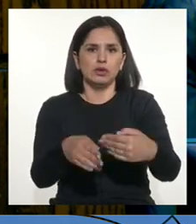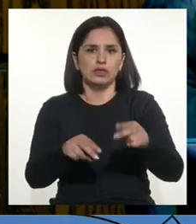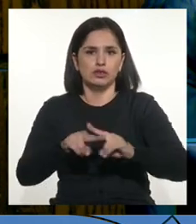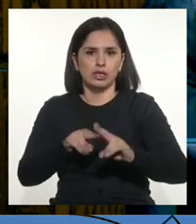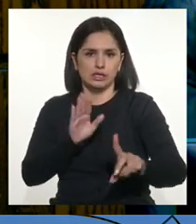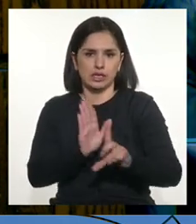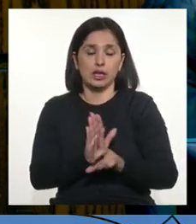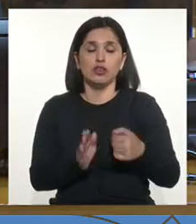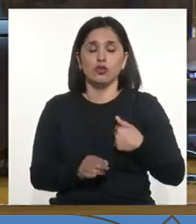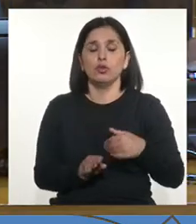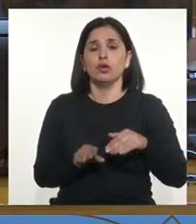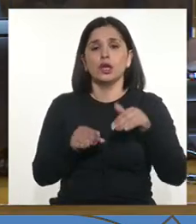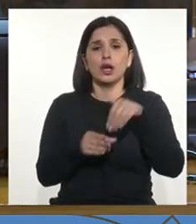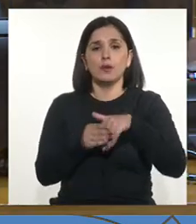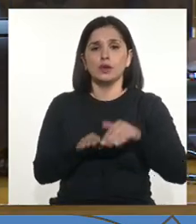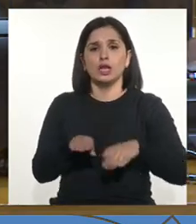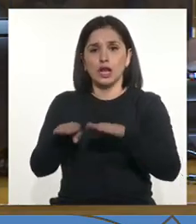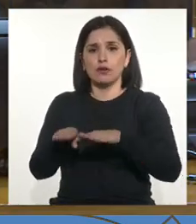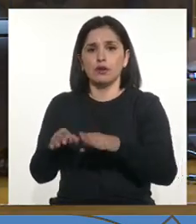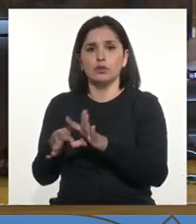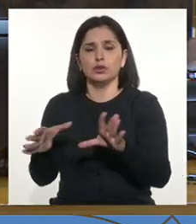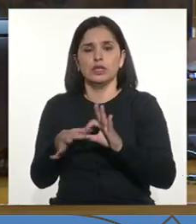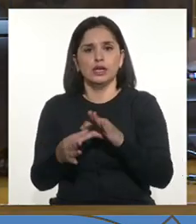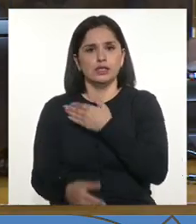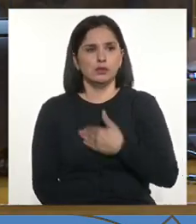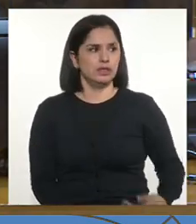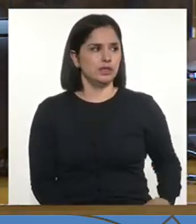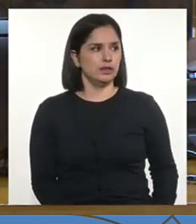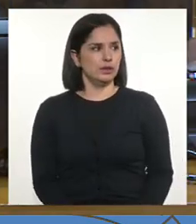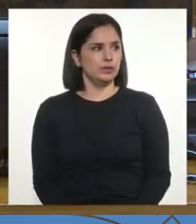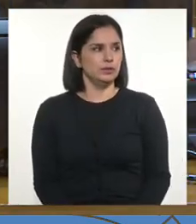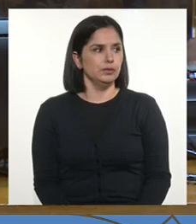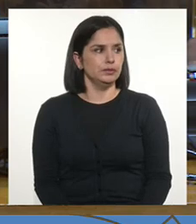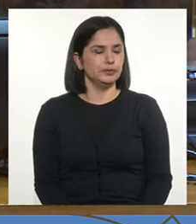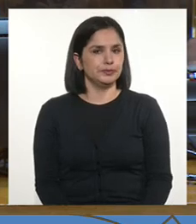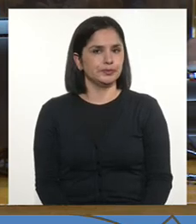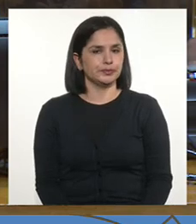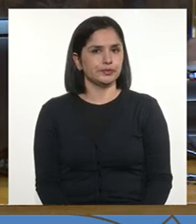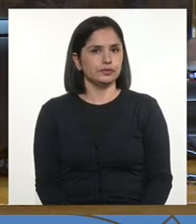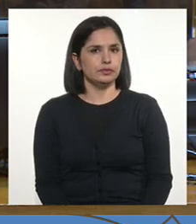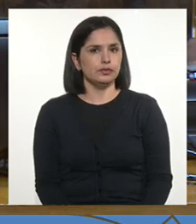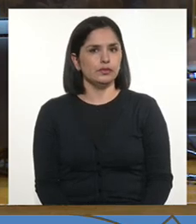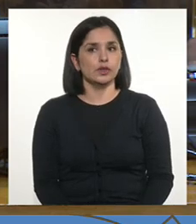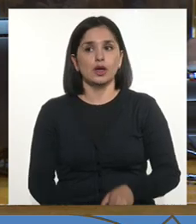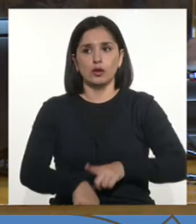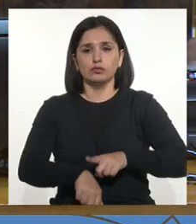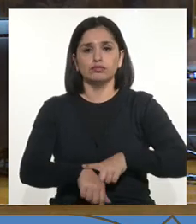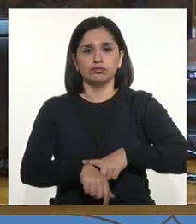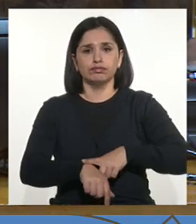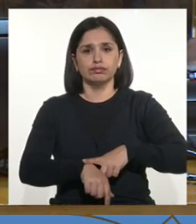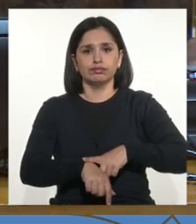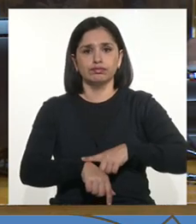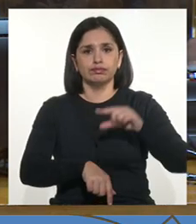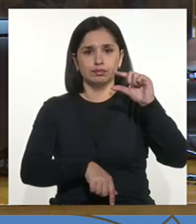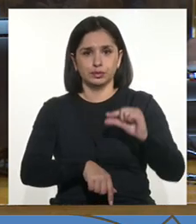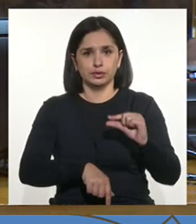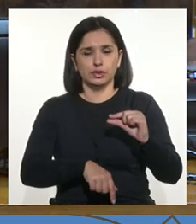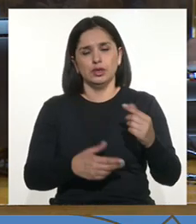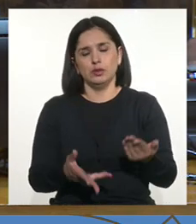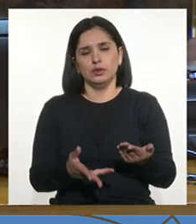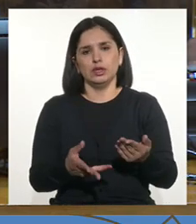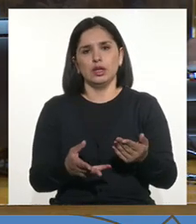las muchas gracias en ahora josé miguel insulza habría acuerdo para reducir los tiempos dado que estamos en particular